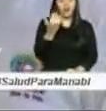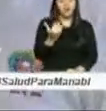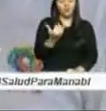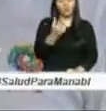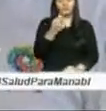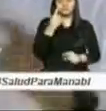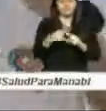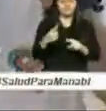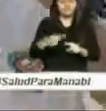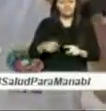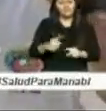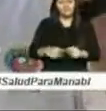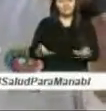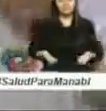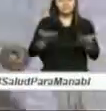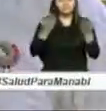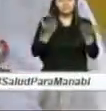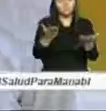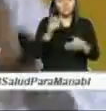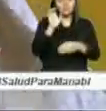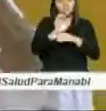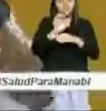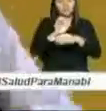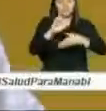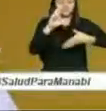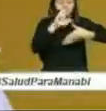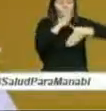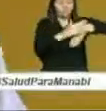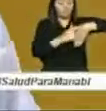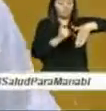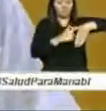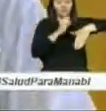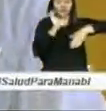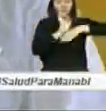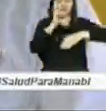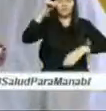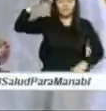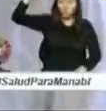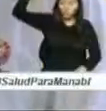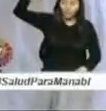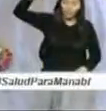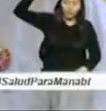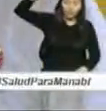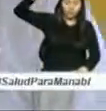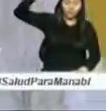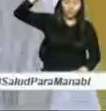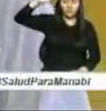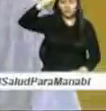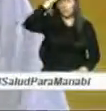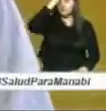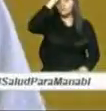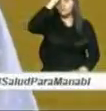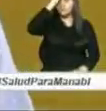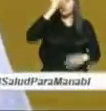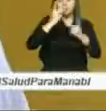vecinos. Hoy somos el único país de Hispanoamérica con hospitales